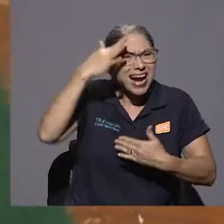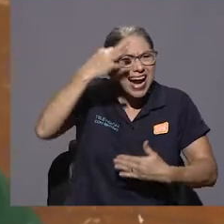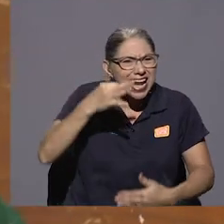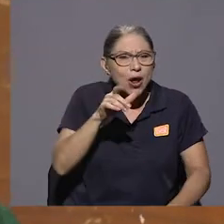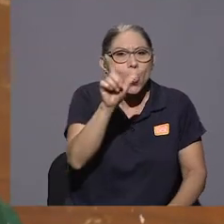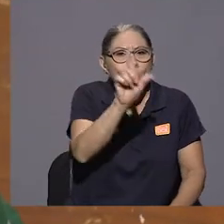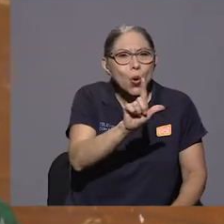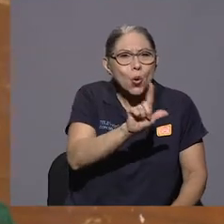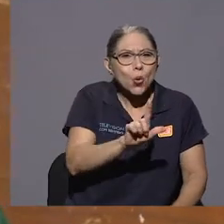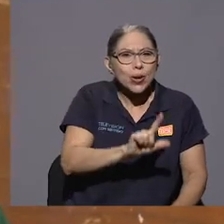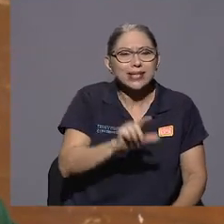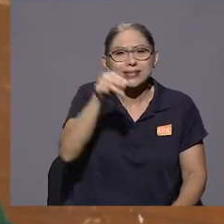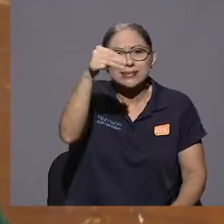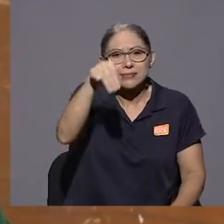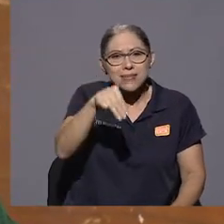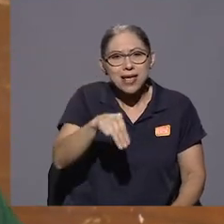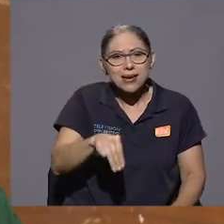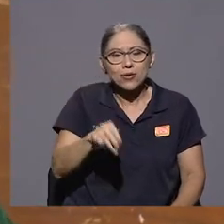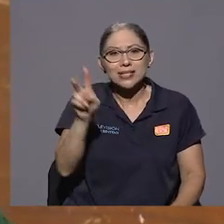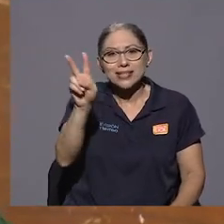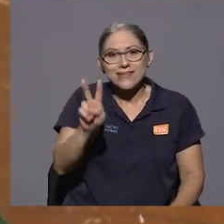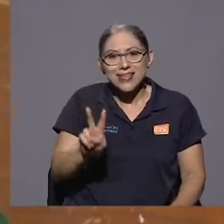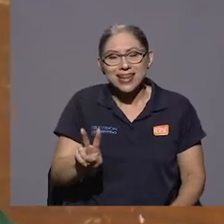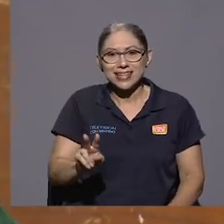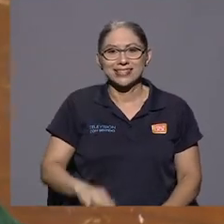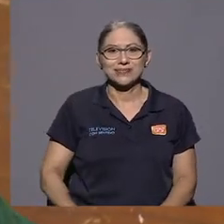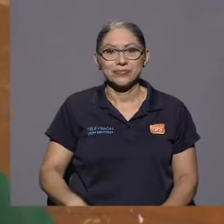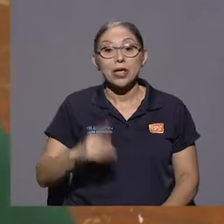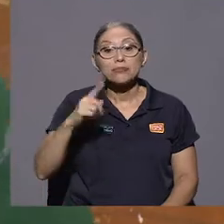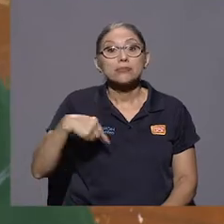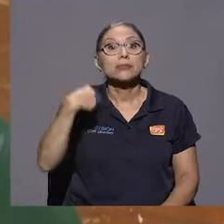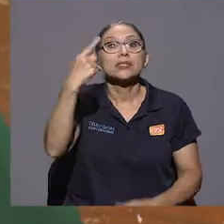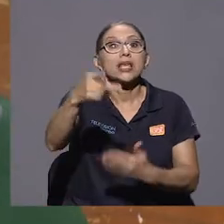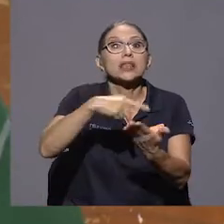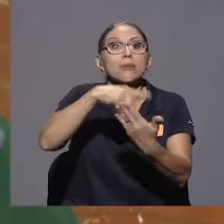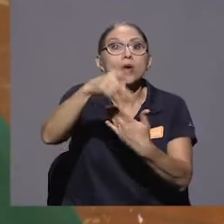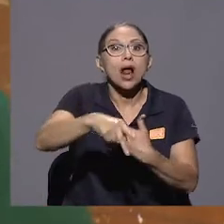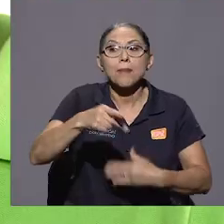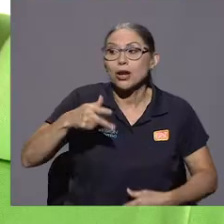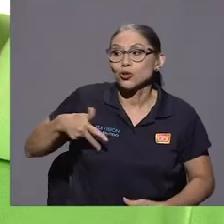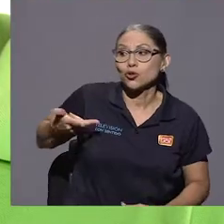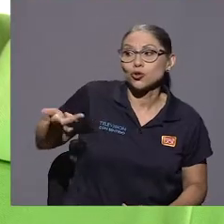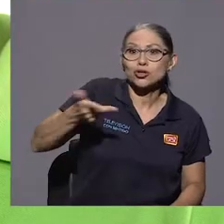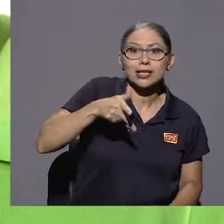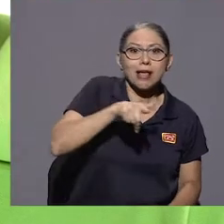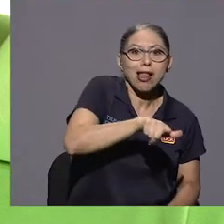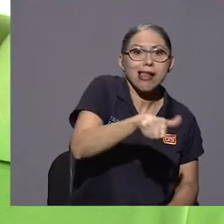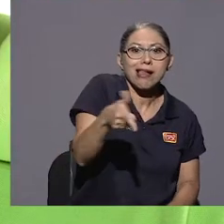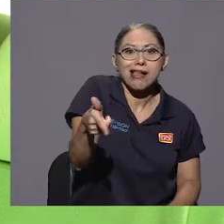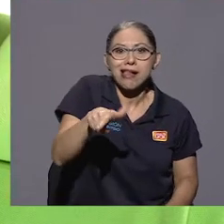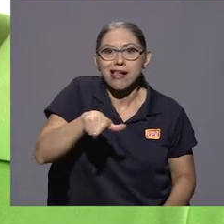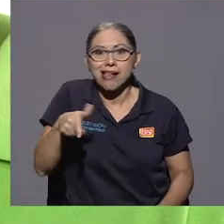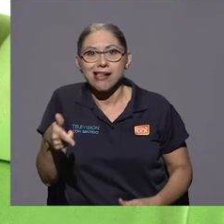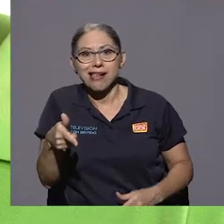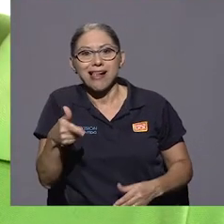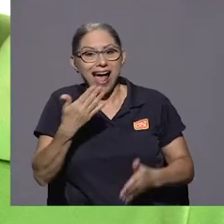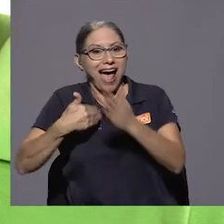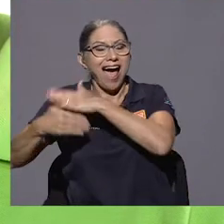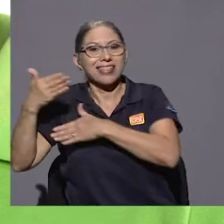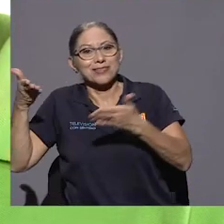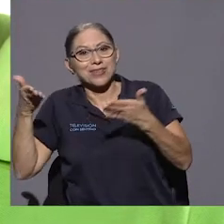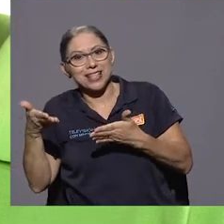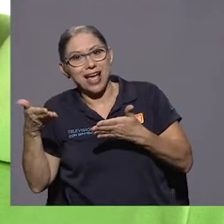miércoles y viernes. Entonces, el siguiente programa nos alternábamos, ¿verdad? Entonces, uno presentaba,